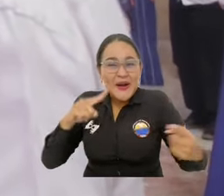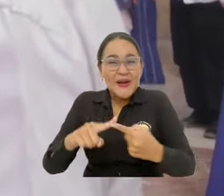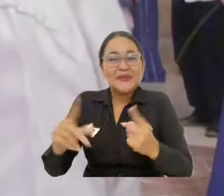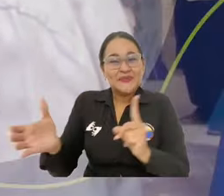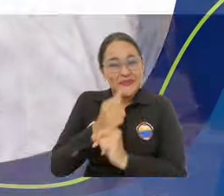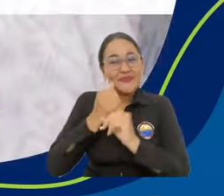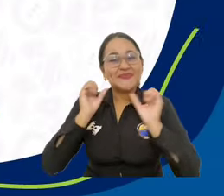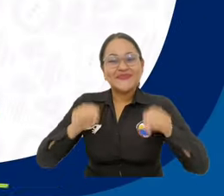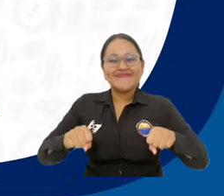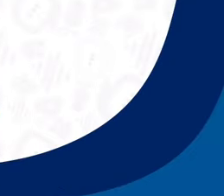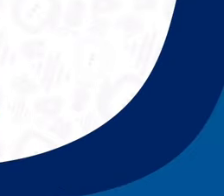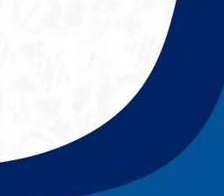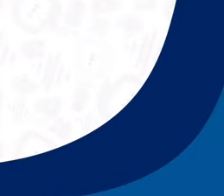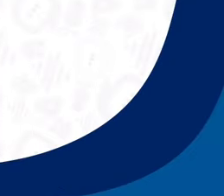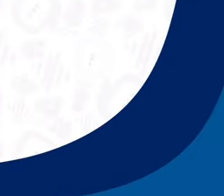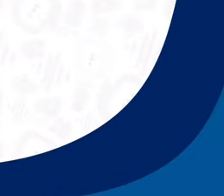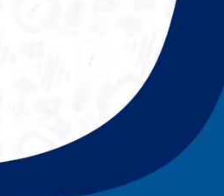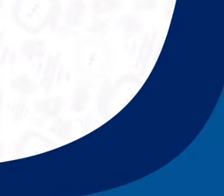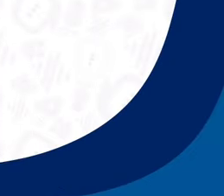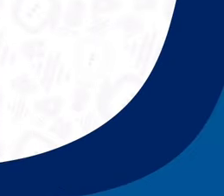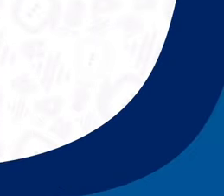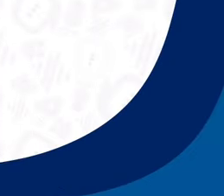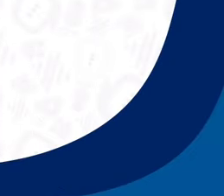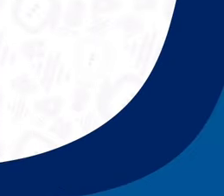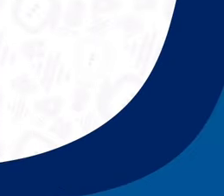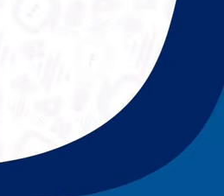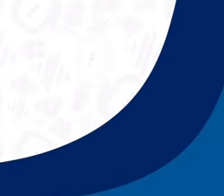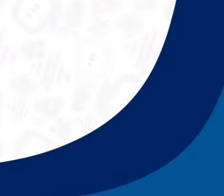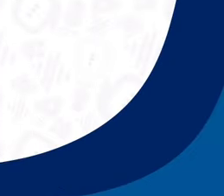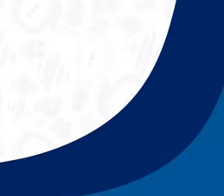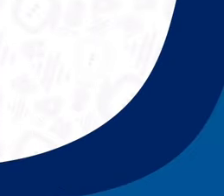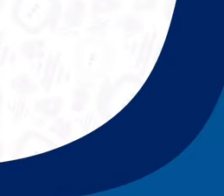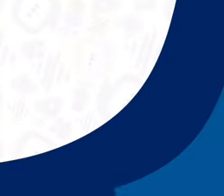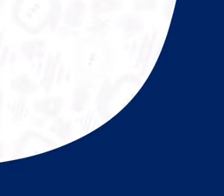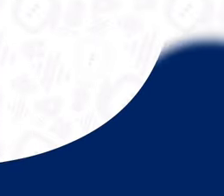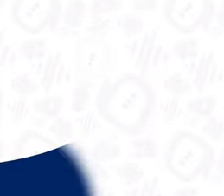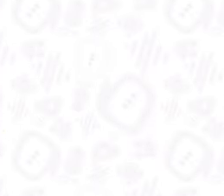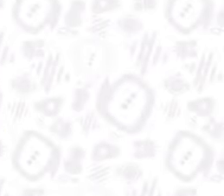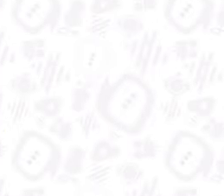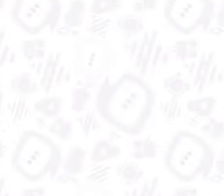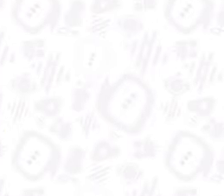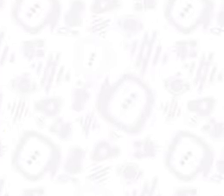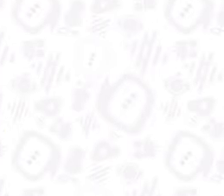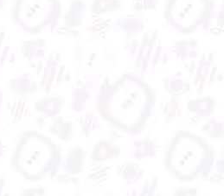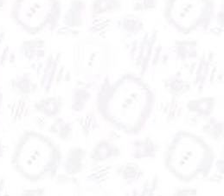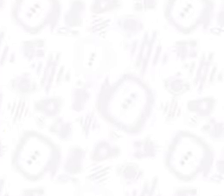a soñar. Aún más incluyente e innovadora.